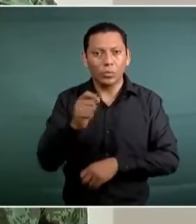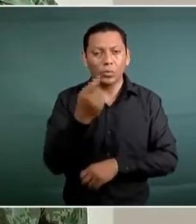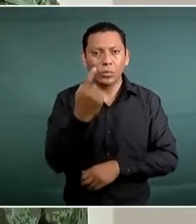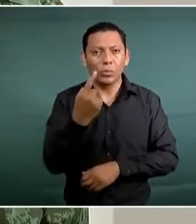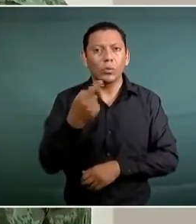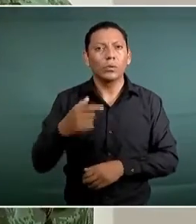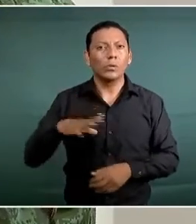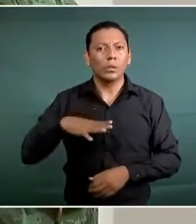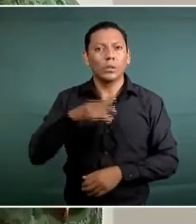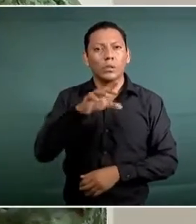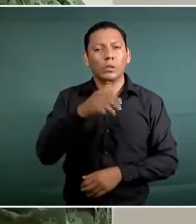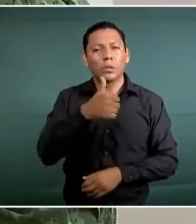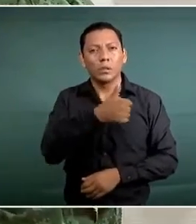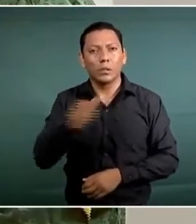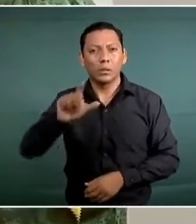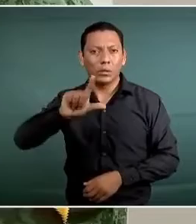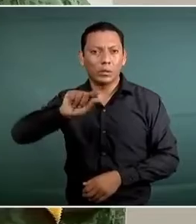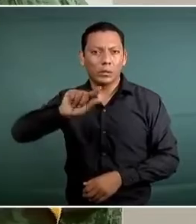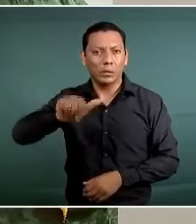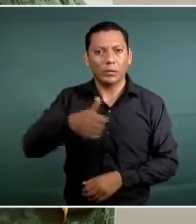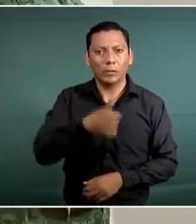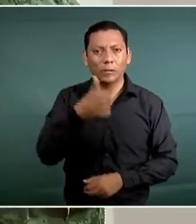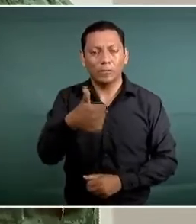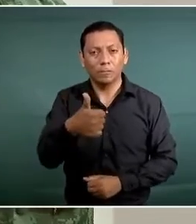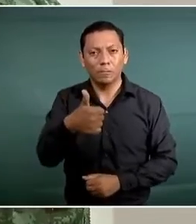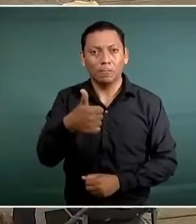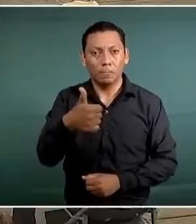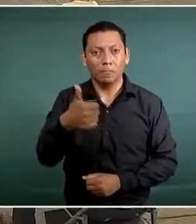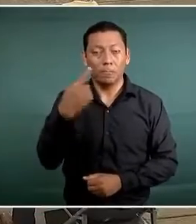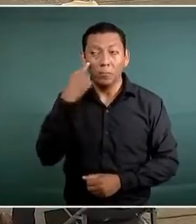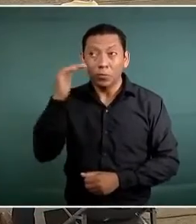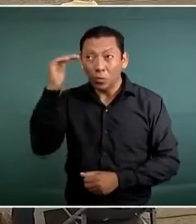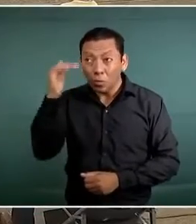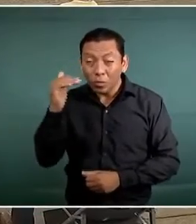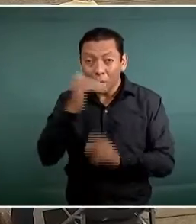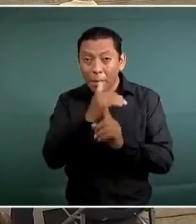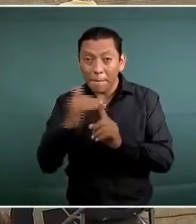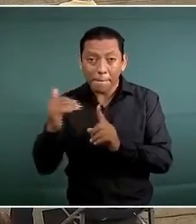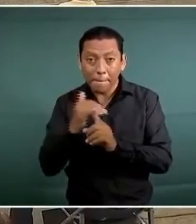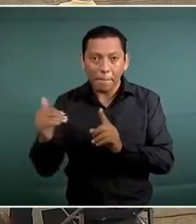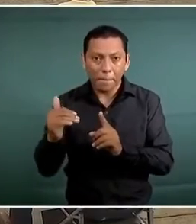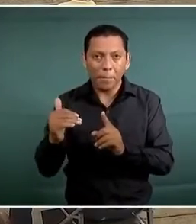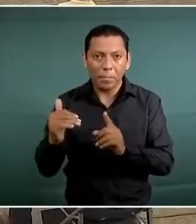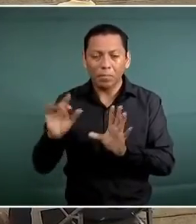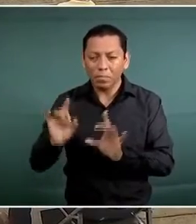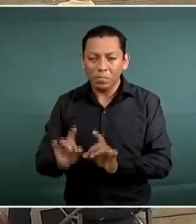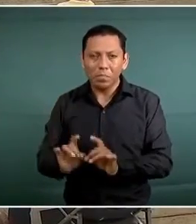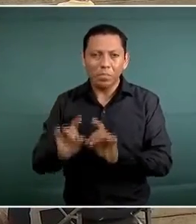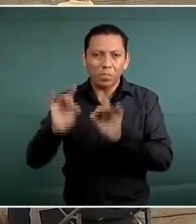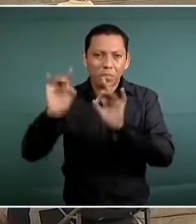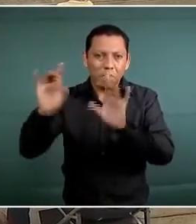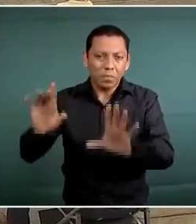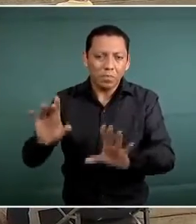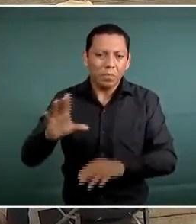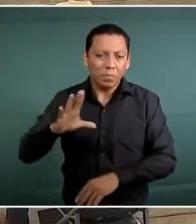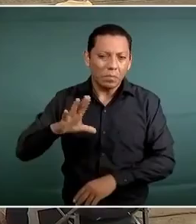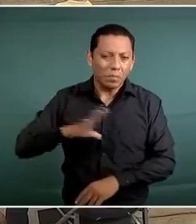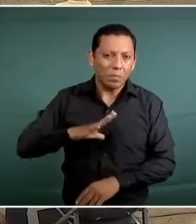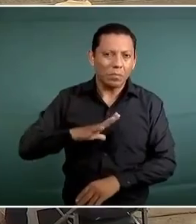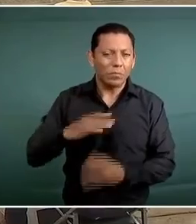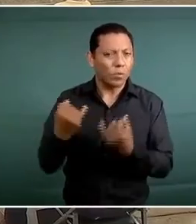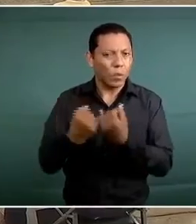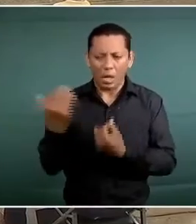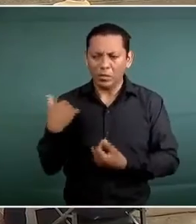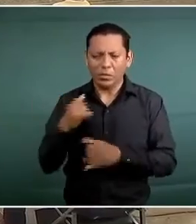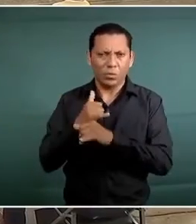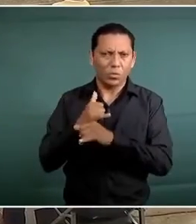676, muy abajo de la media. Y en la incidencia delictiva, como también ya lo